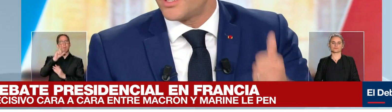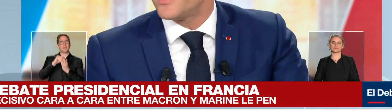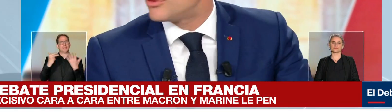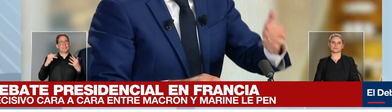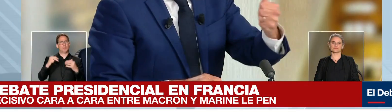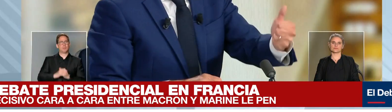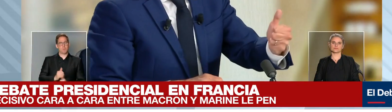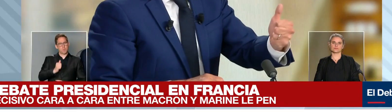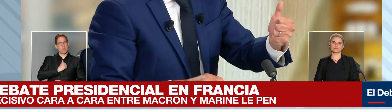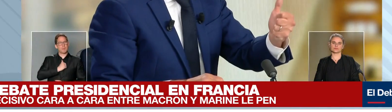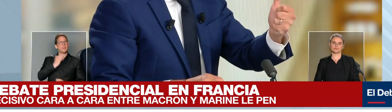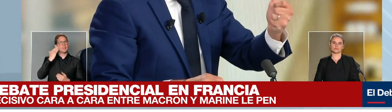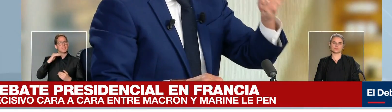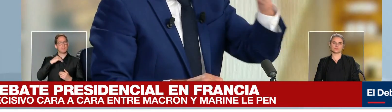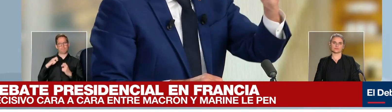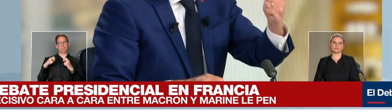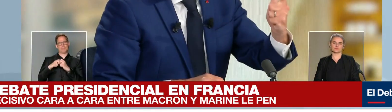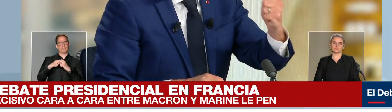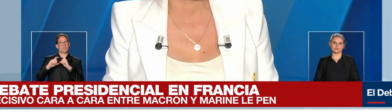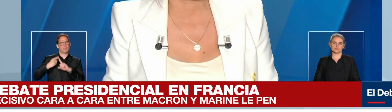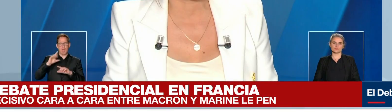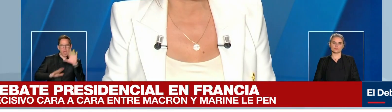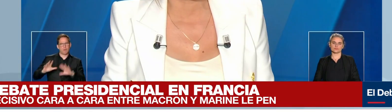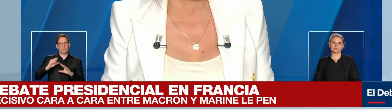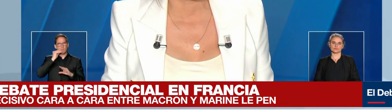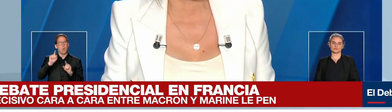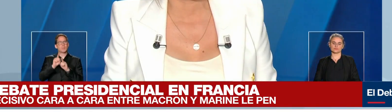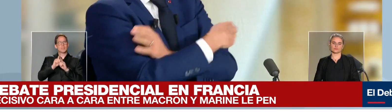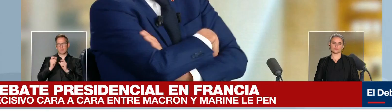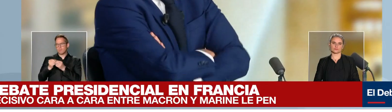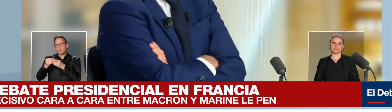desde el 2018. Yo puse fin a la baja de